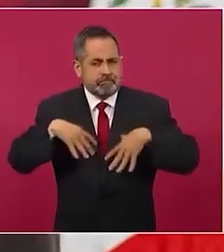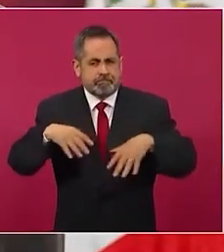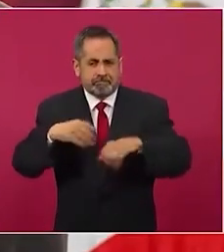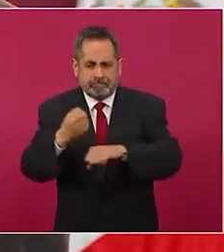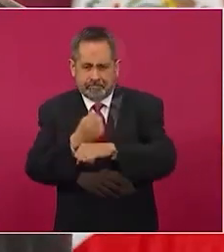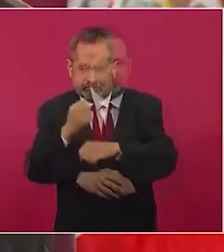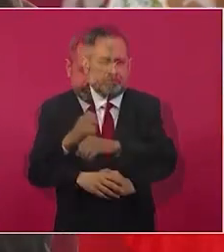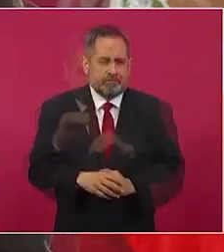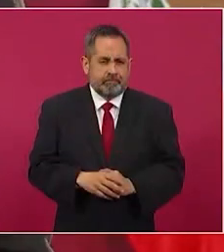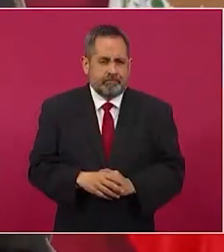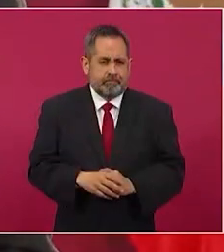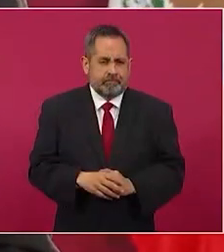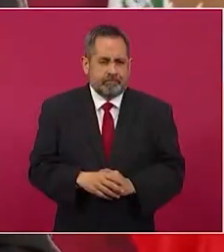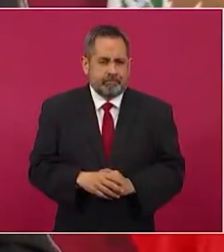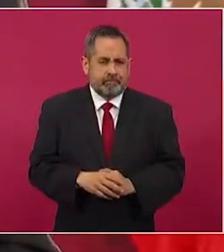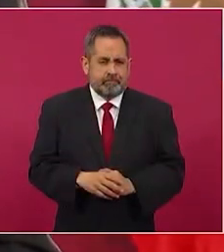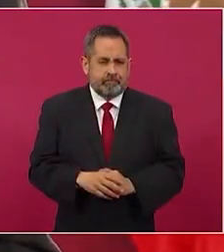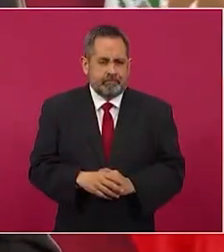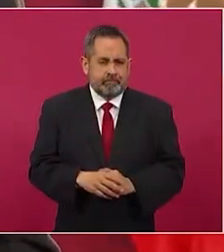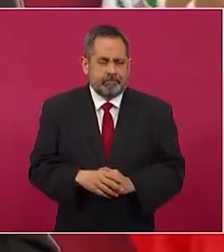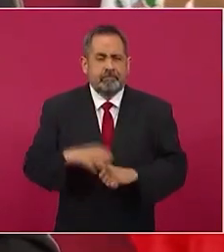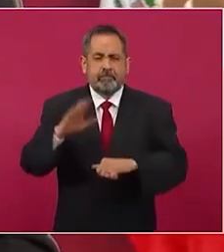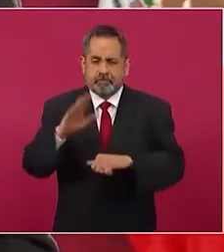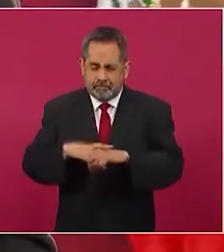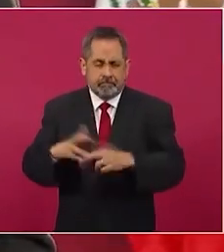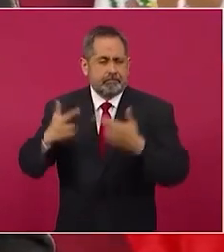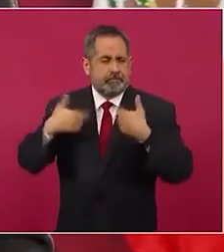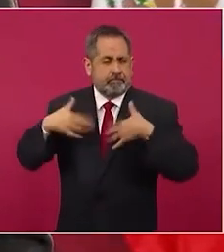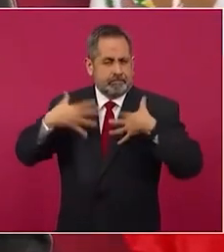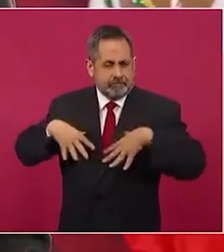zapato, más ropa y zapato,